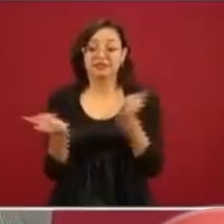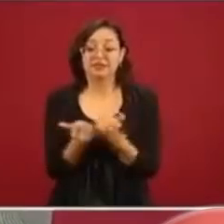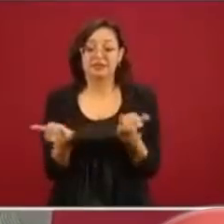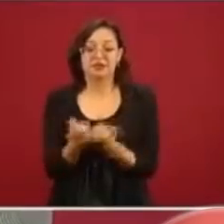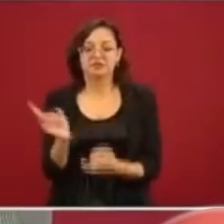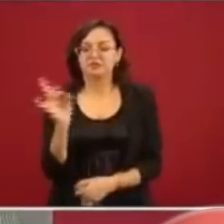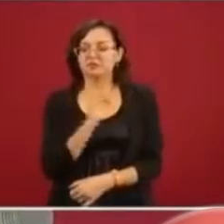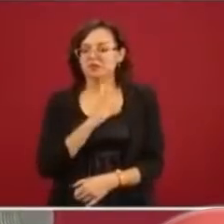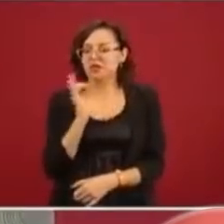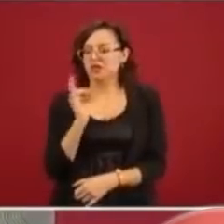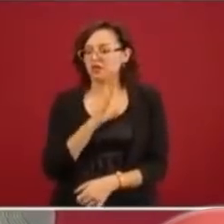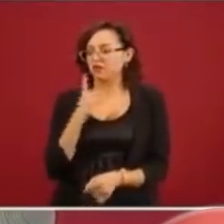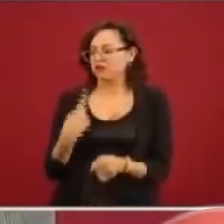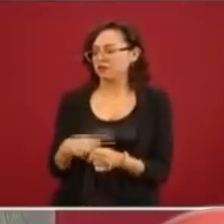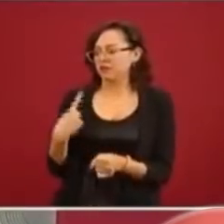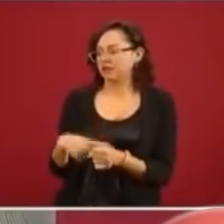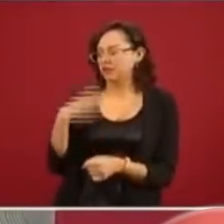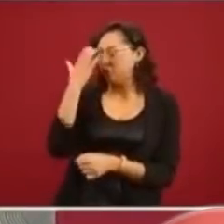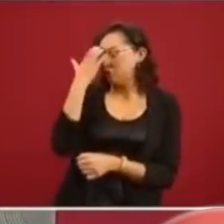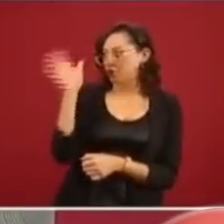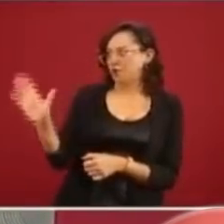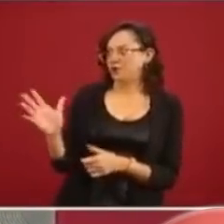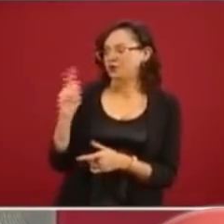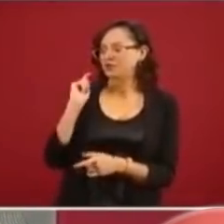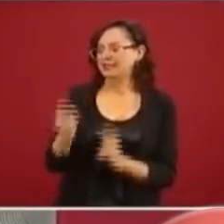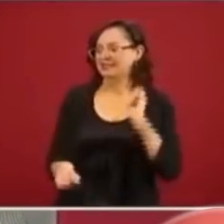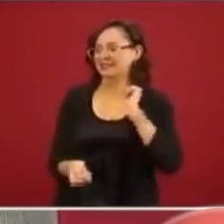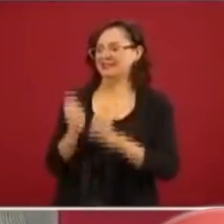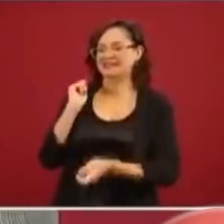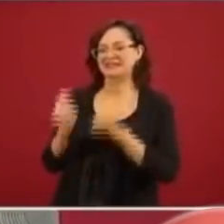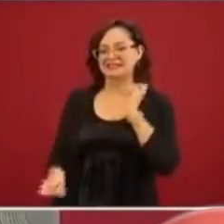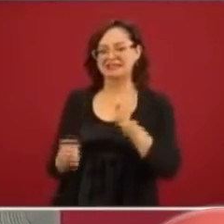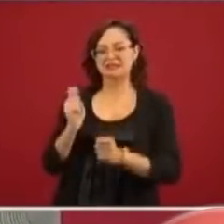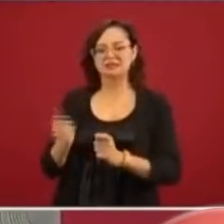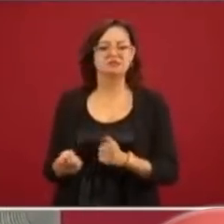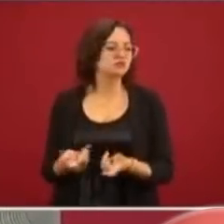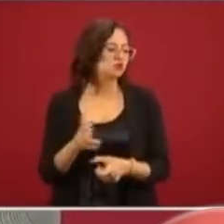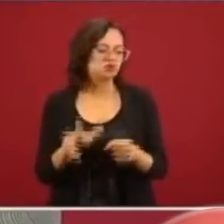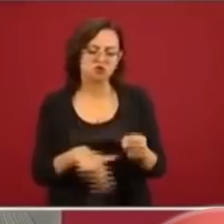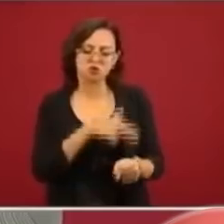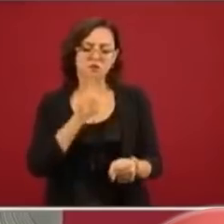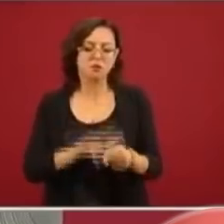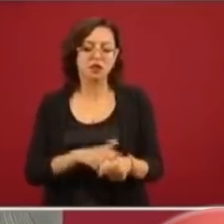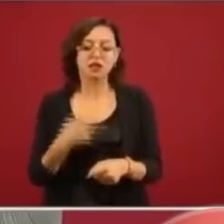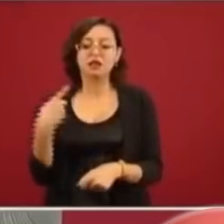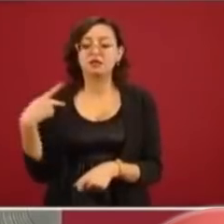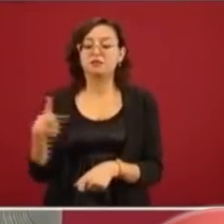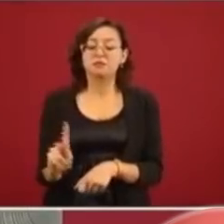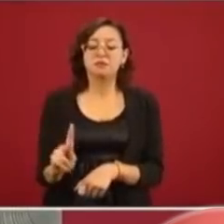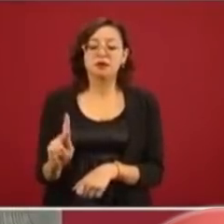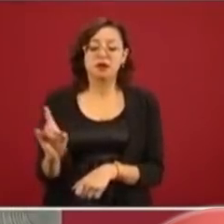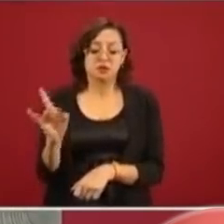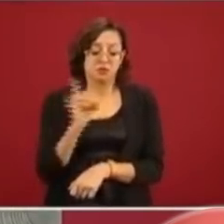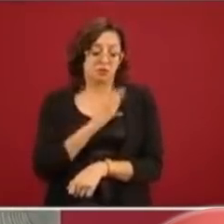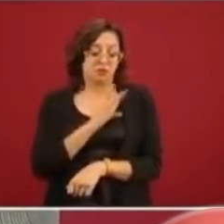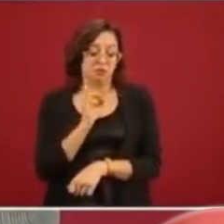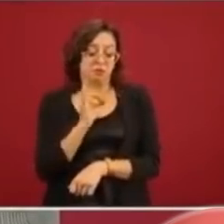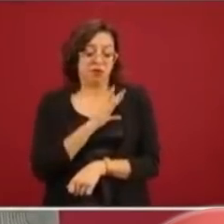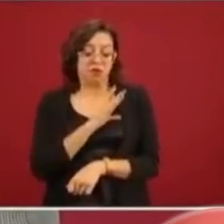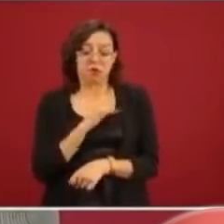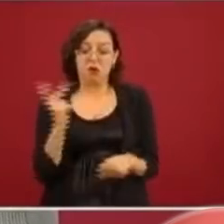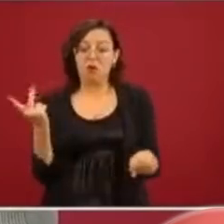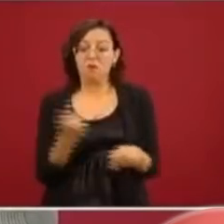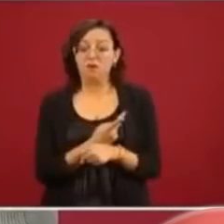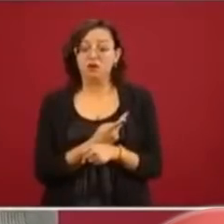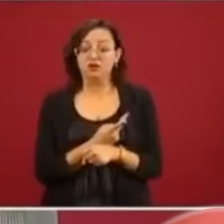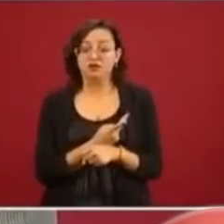algo no conocido. Pero ese miedo, y lo señalé en algún momento, nos lleva a